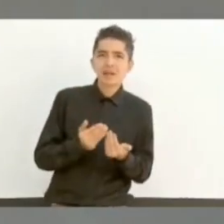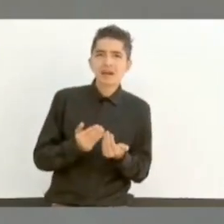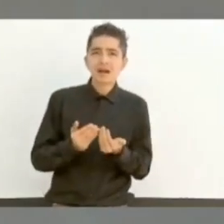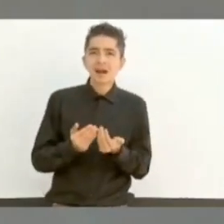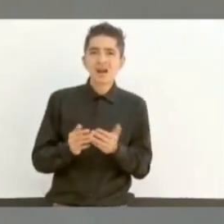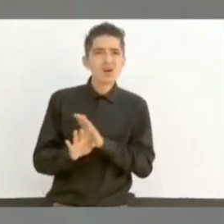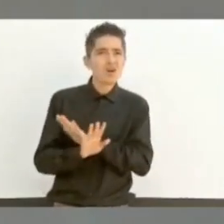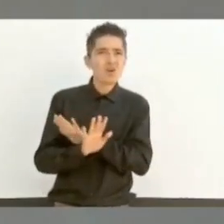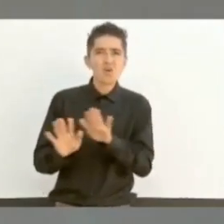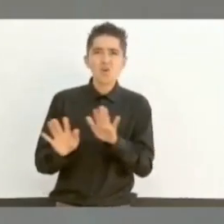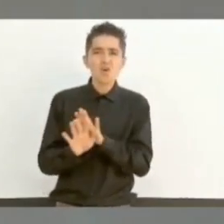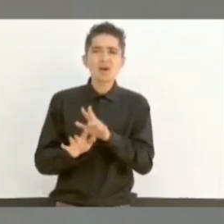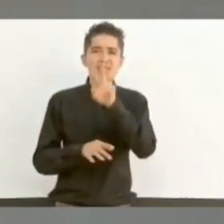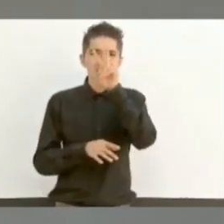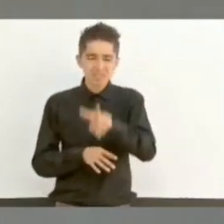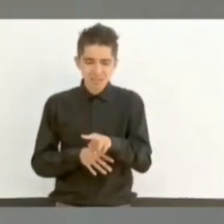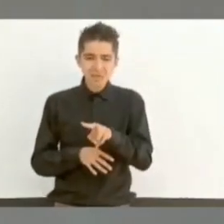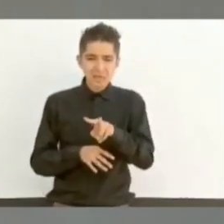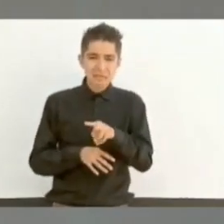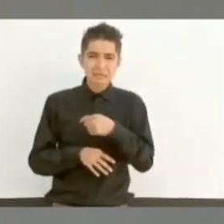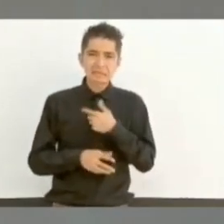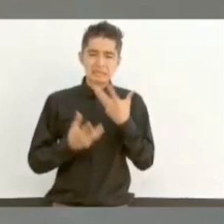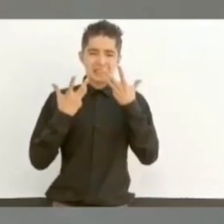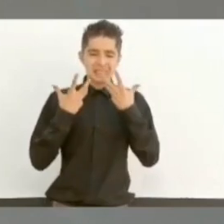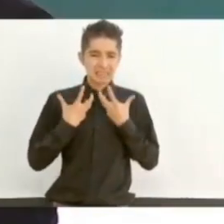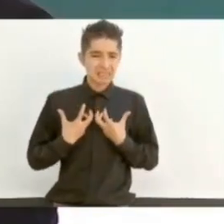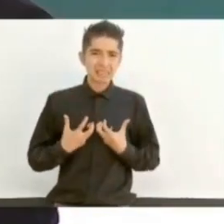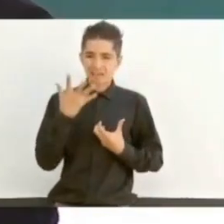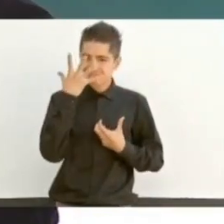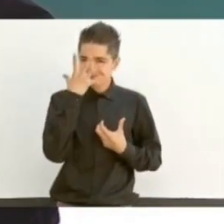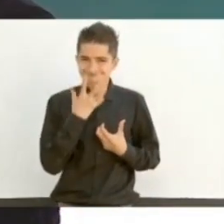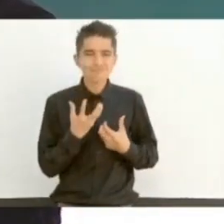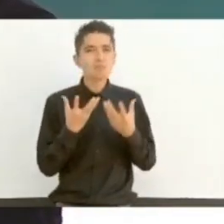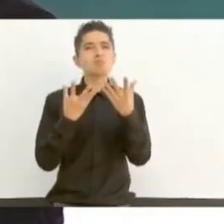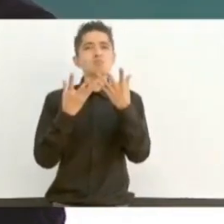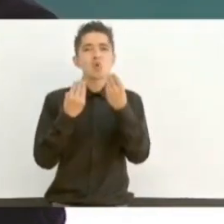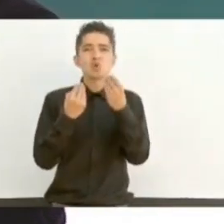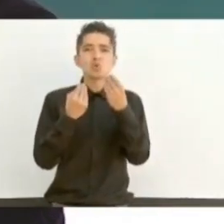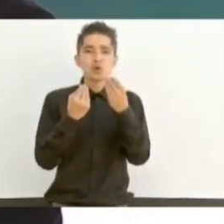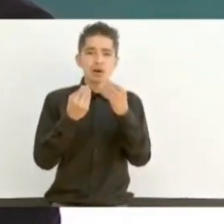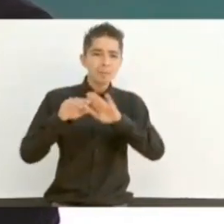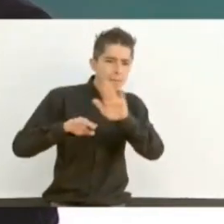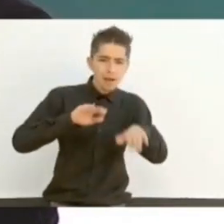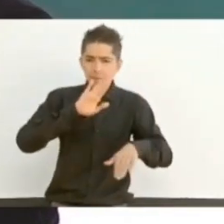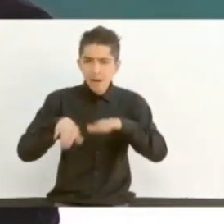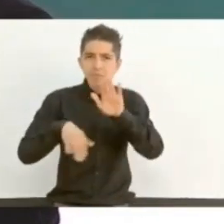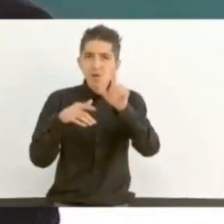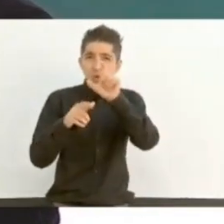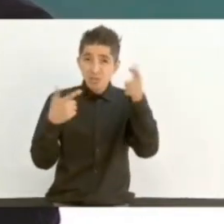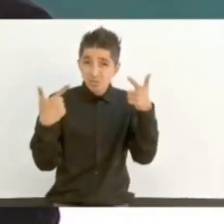delincuentes. Da tristeza que muchos de los que pierden la vida en los enfrentamientos,